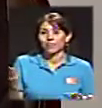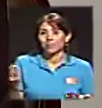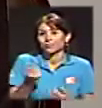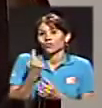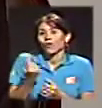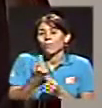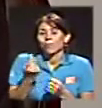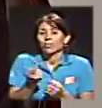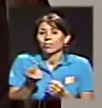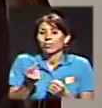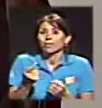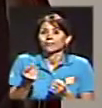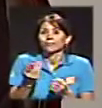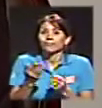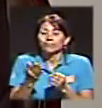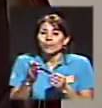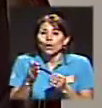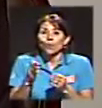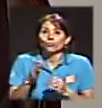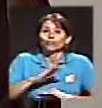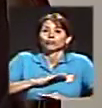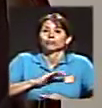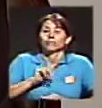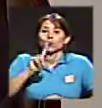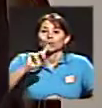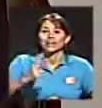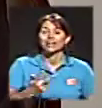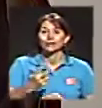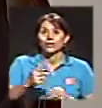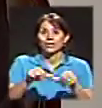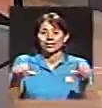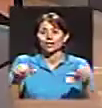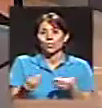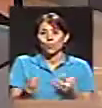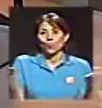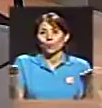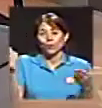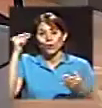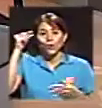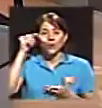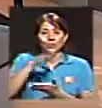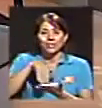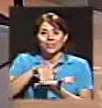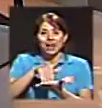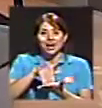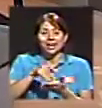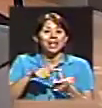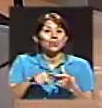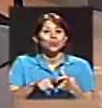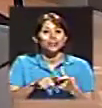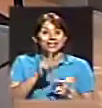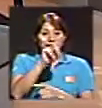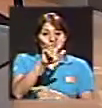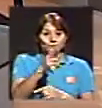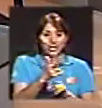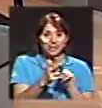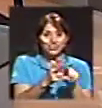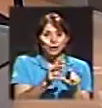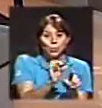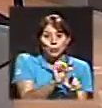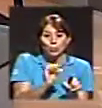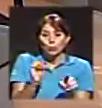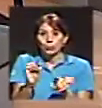solo un tercio del sector público, que es el gobierno central. Entonces, un 5% de un tercio no es suficiente